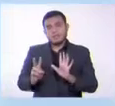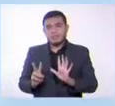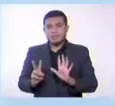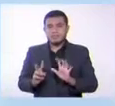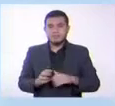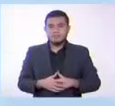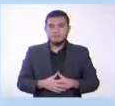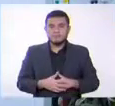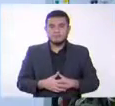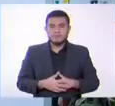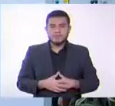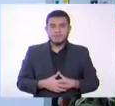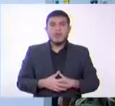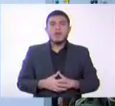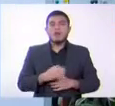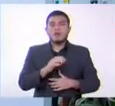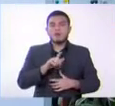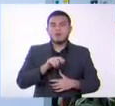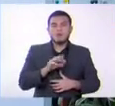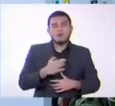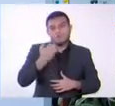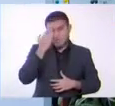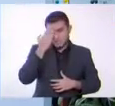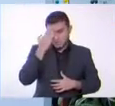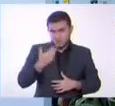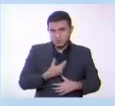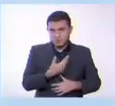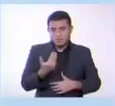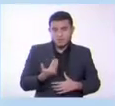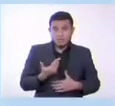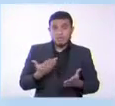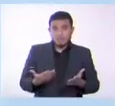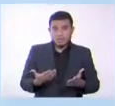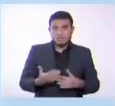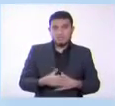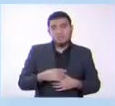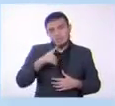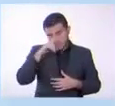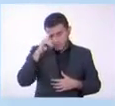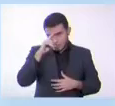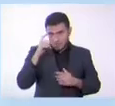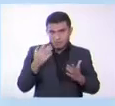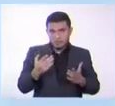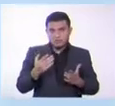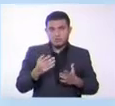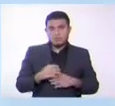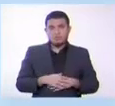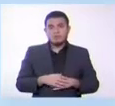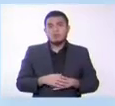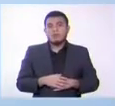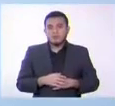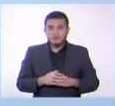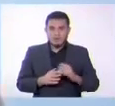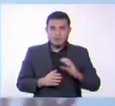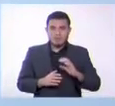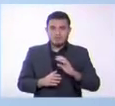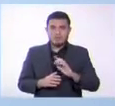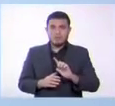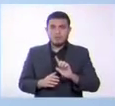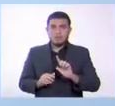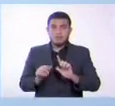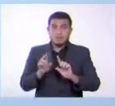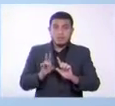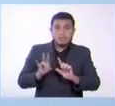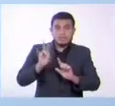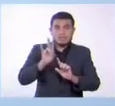Ahora el cloro, sabemos que está trabajando con un estado de oxidación de +7. Todo lo que